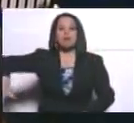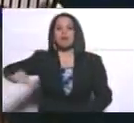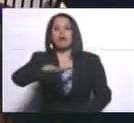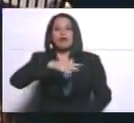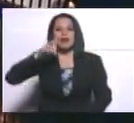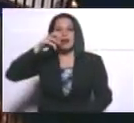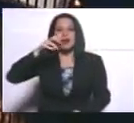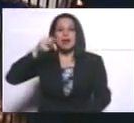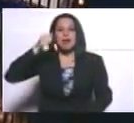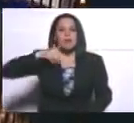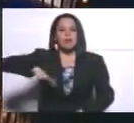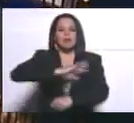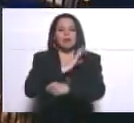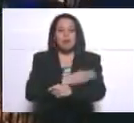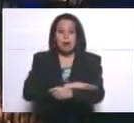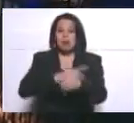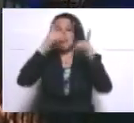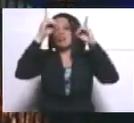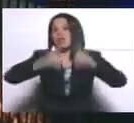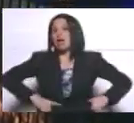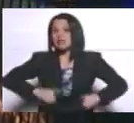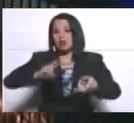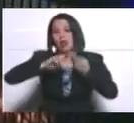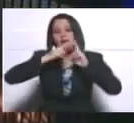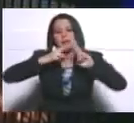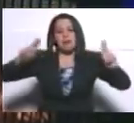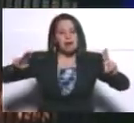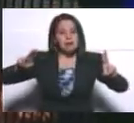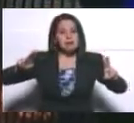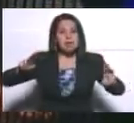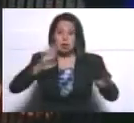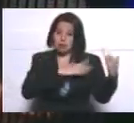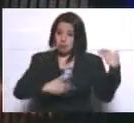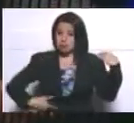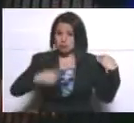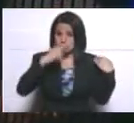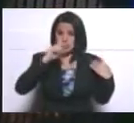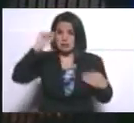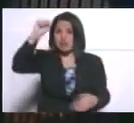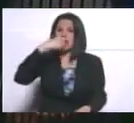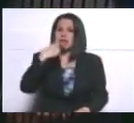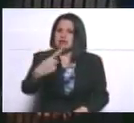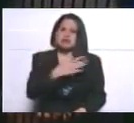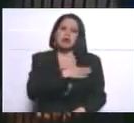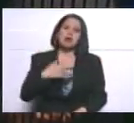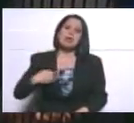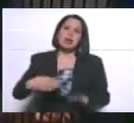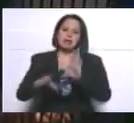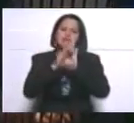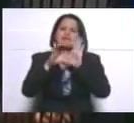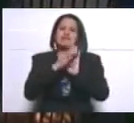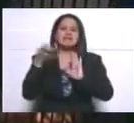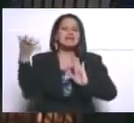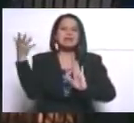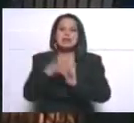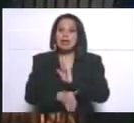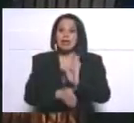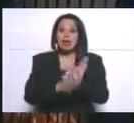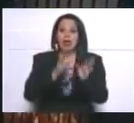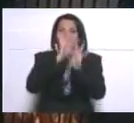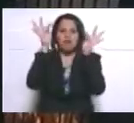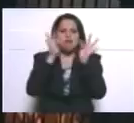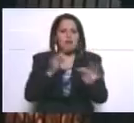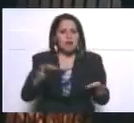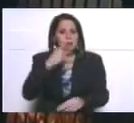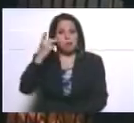dijo el presidente el 1 de mayo cuando decide convocar y activar el poder constituyente originario. Dijo, los canales políticos